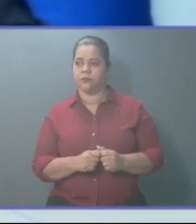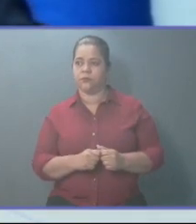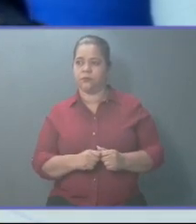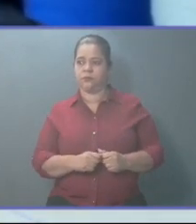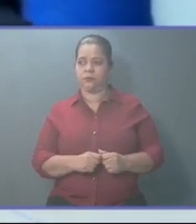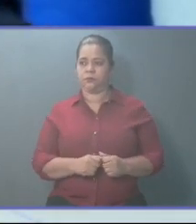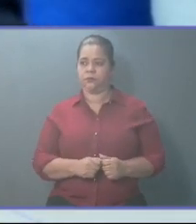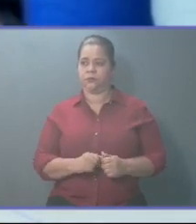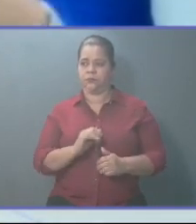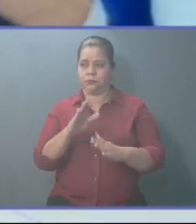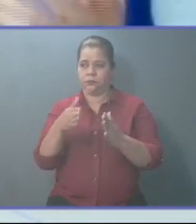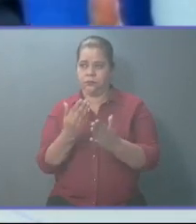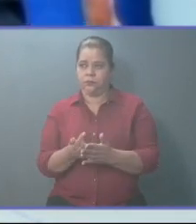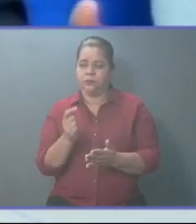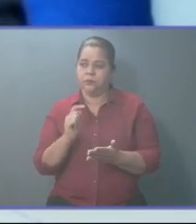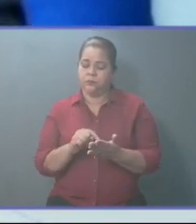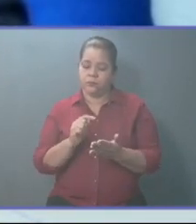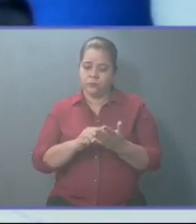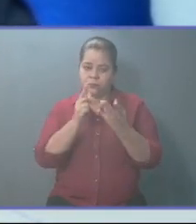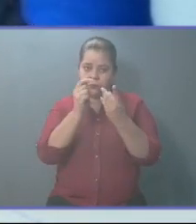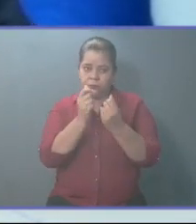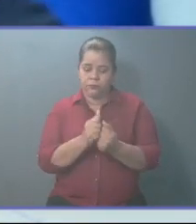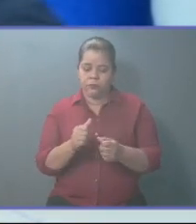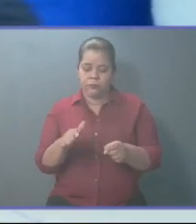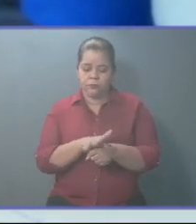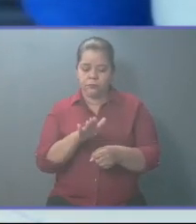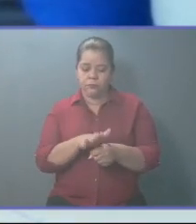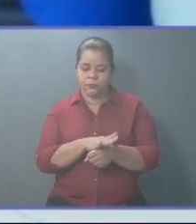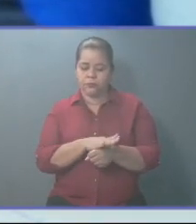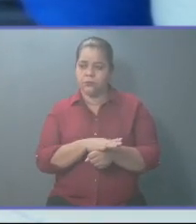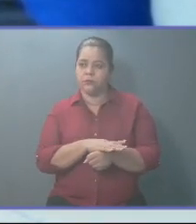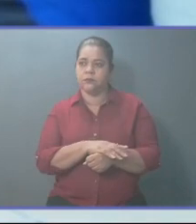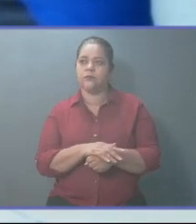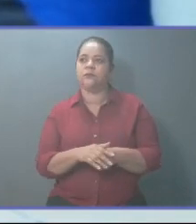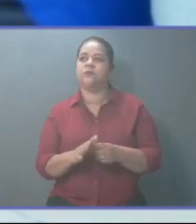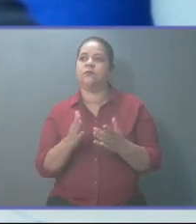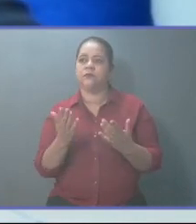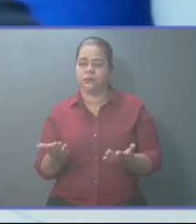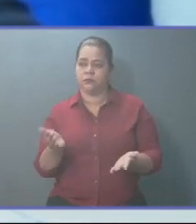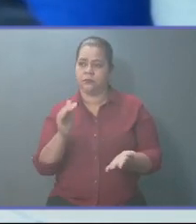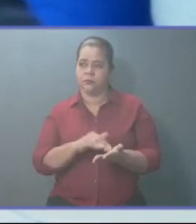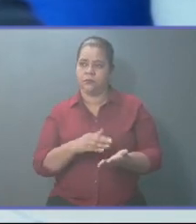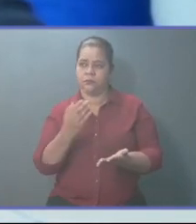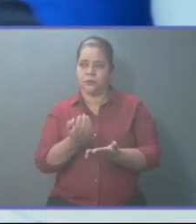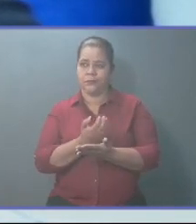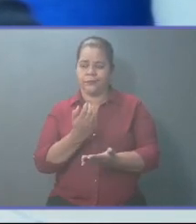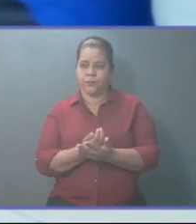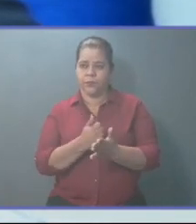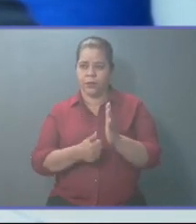y dentro de los cuales va un monto significativo para la reactivación de la economía.